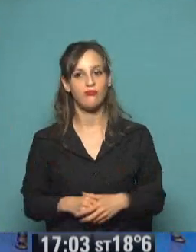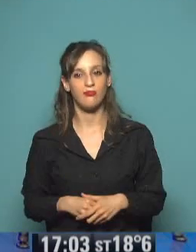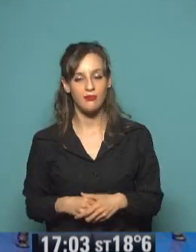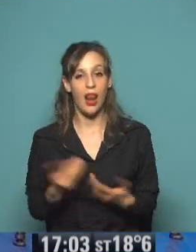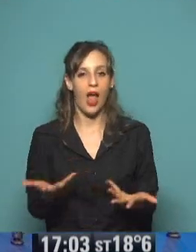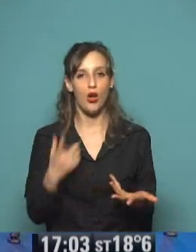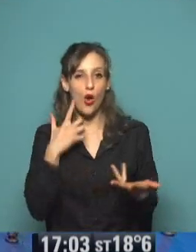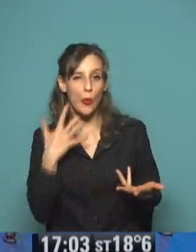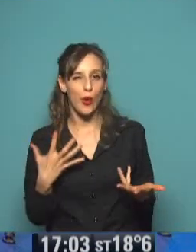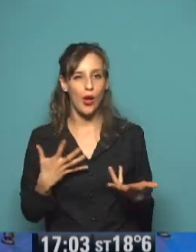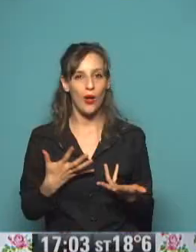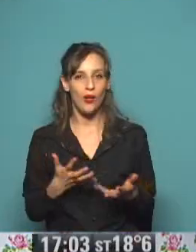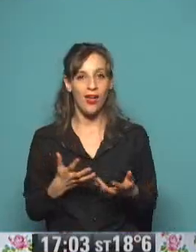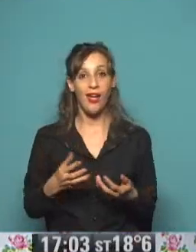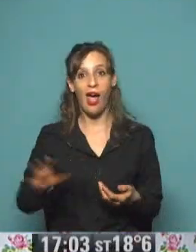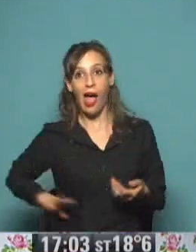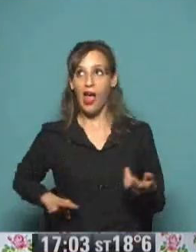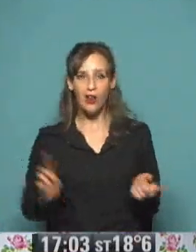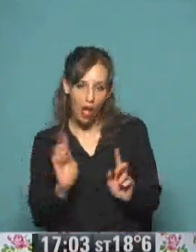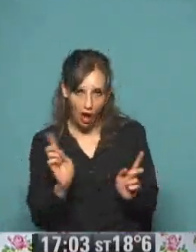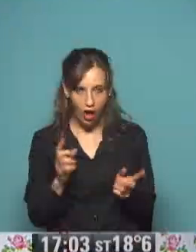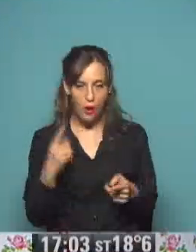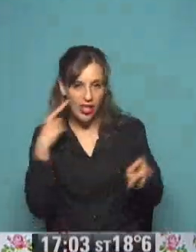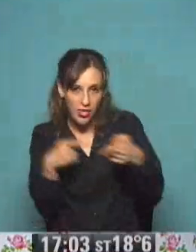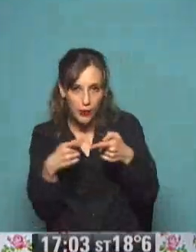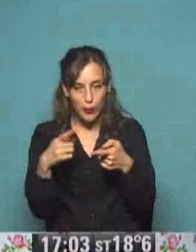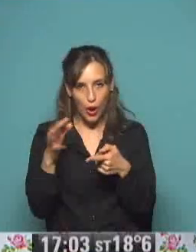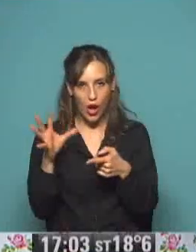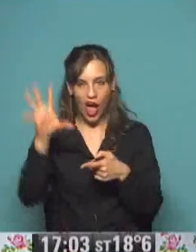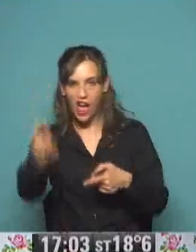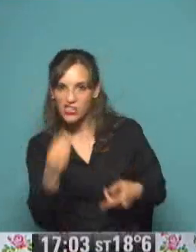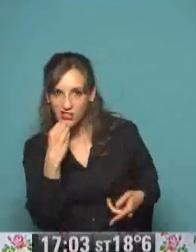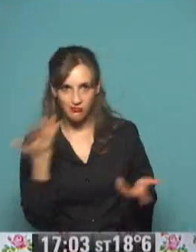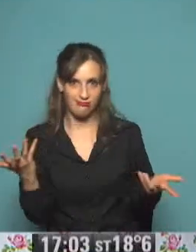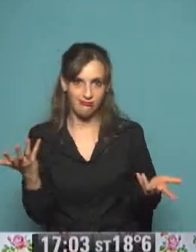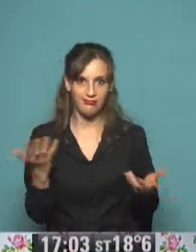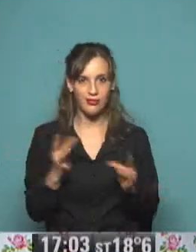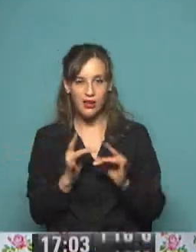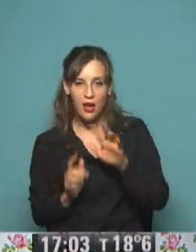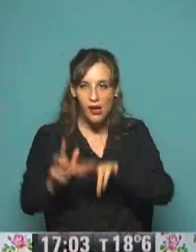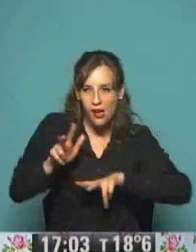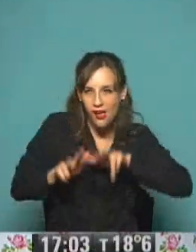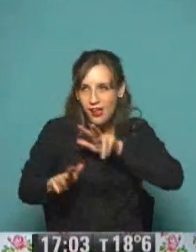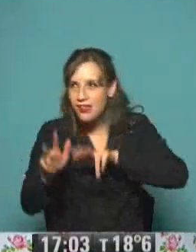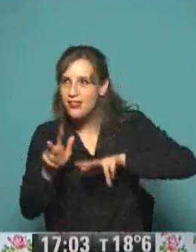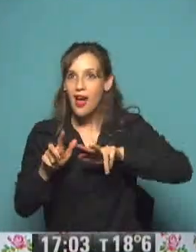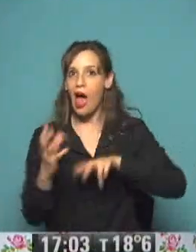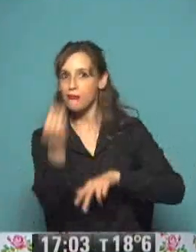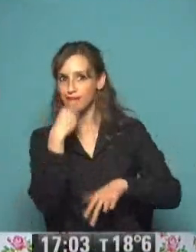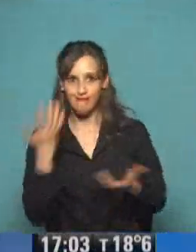va sigiloso? ¿Porque tiene ganas? No, no, porque quiere atrapar algo, para que no lo vean, para que no se entere la pobrecita